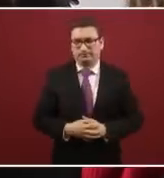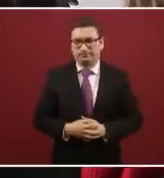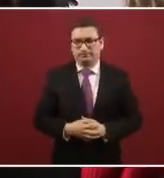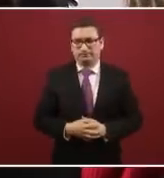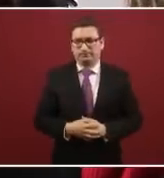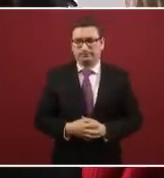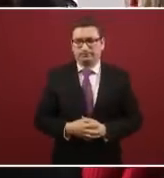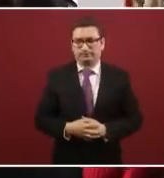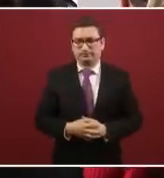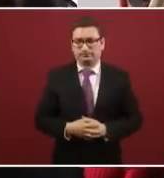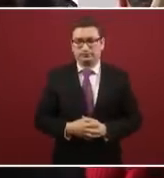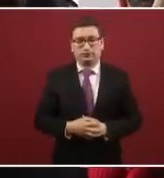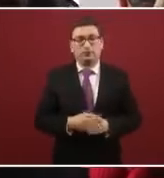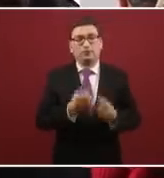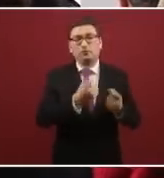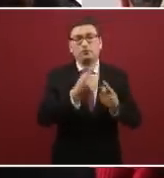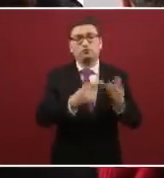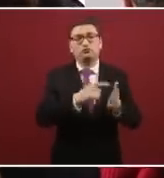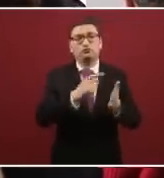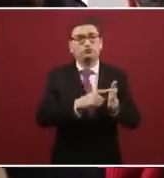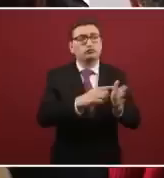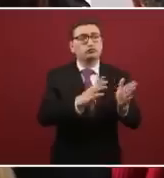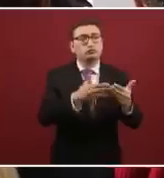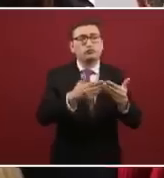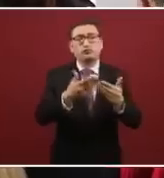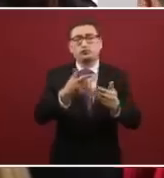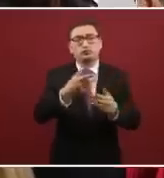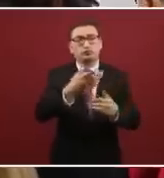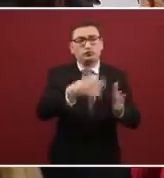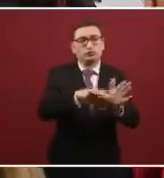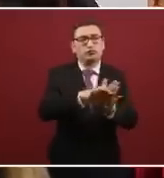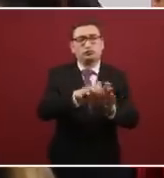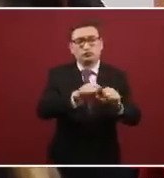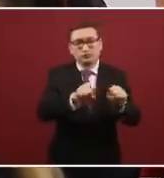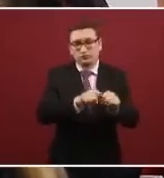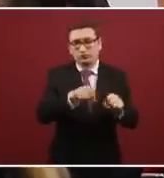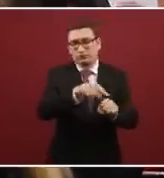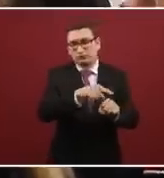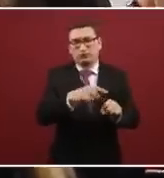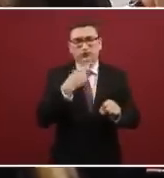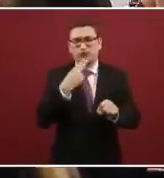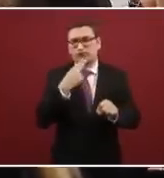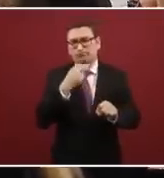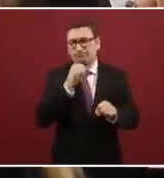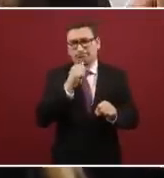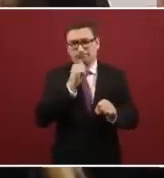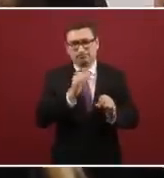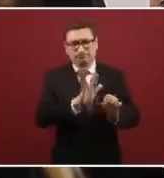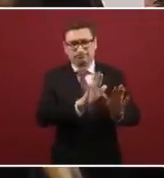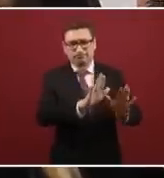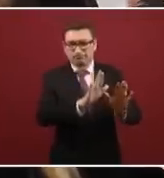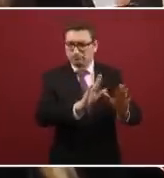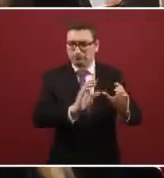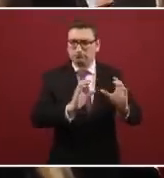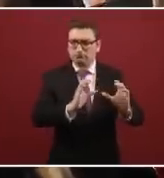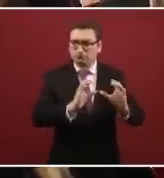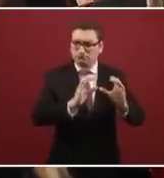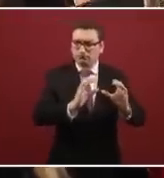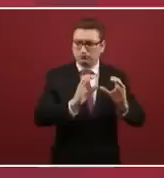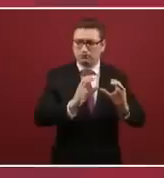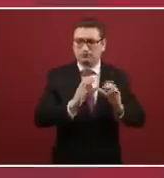No se van a utilizar salones, se van a mantener